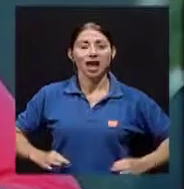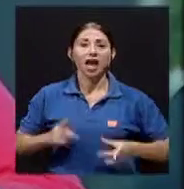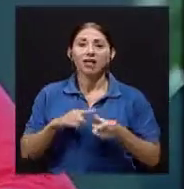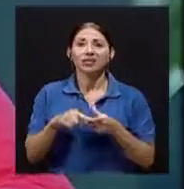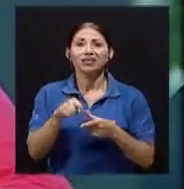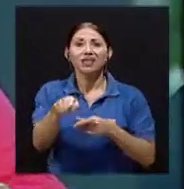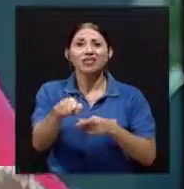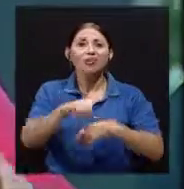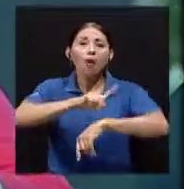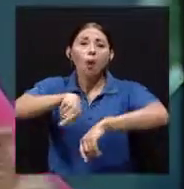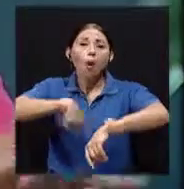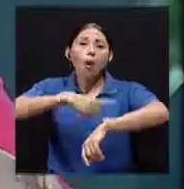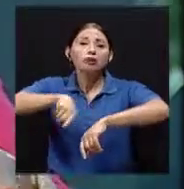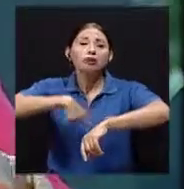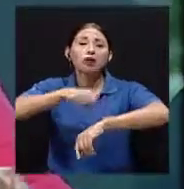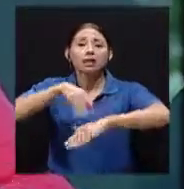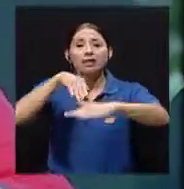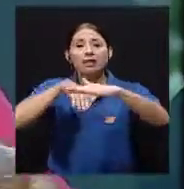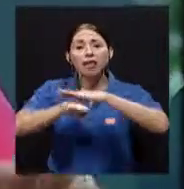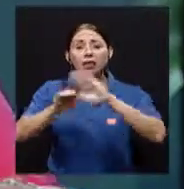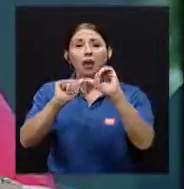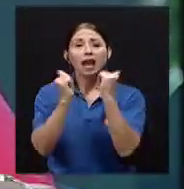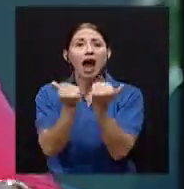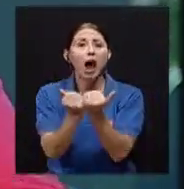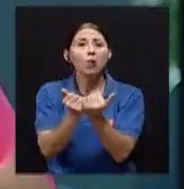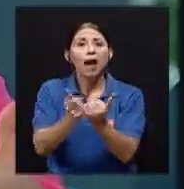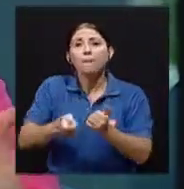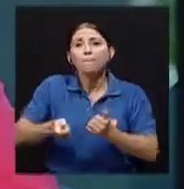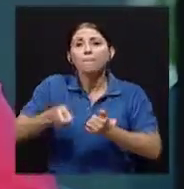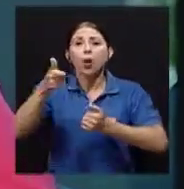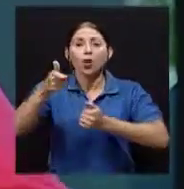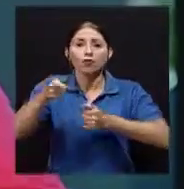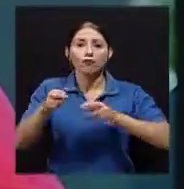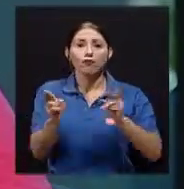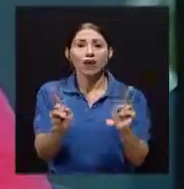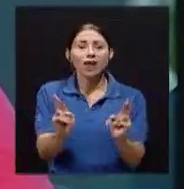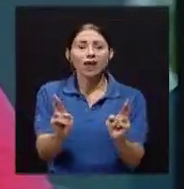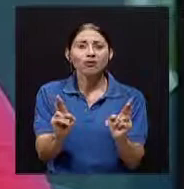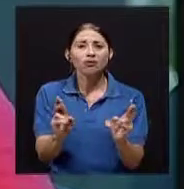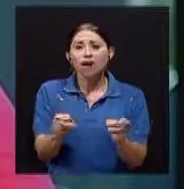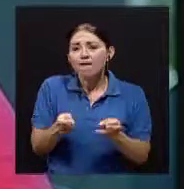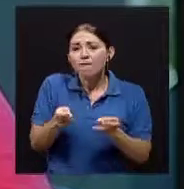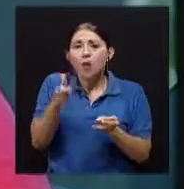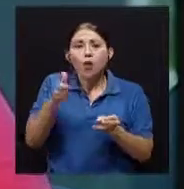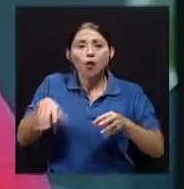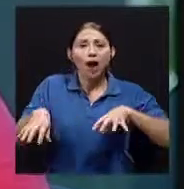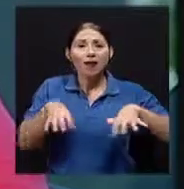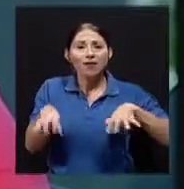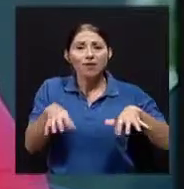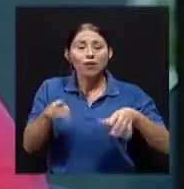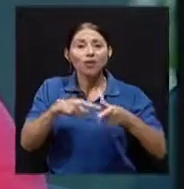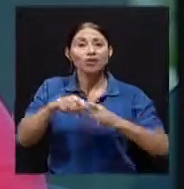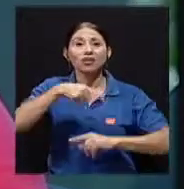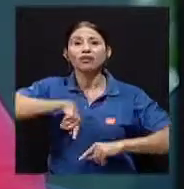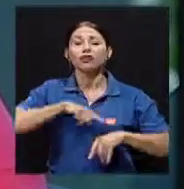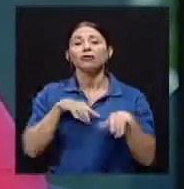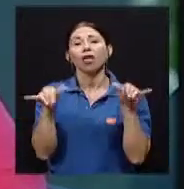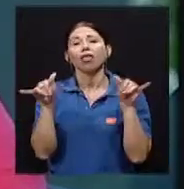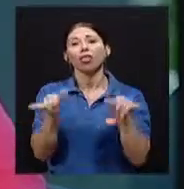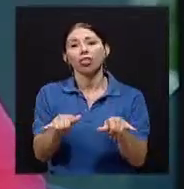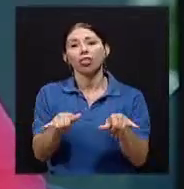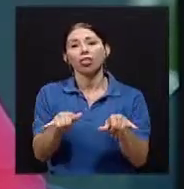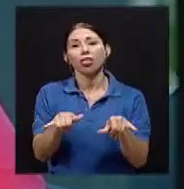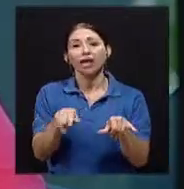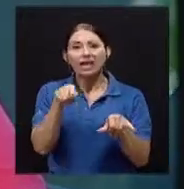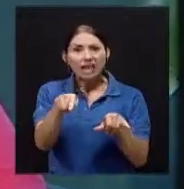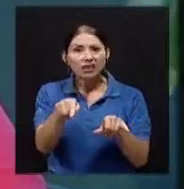pasan encerraditos muchas horas dentro de un aula con pocos recreos activos, ¿verdad? Entonces nos hemos vuelto poco activos. Y eso,